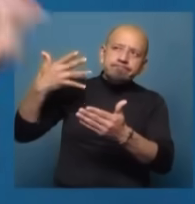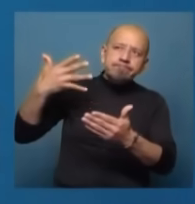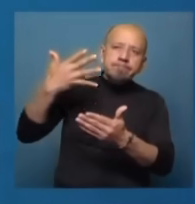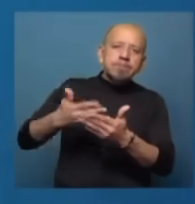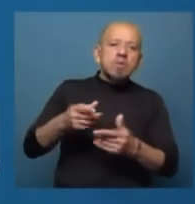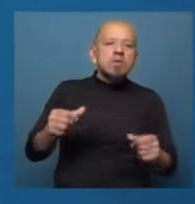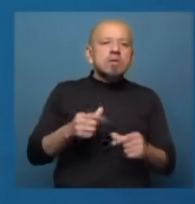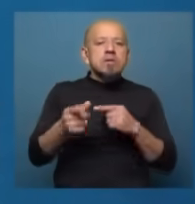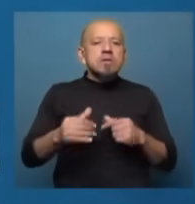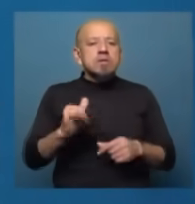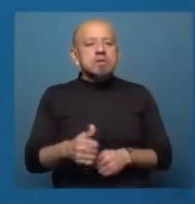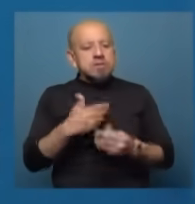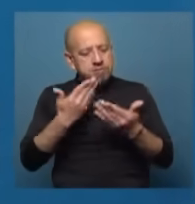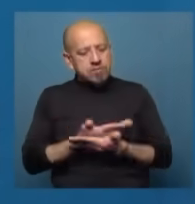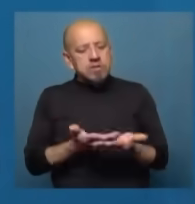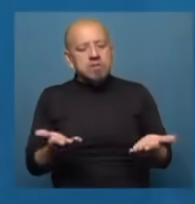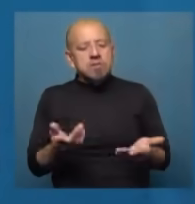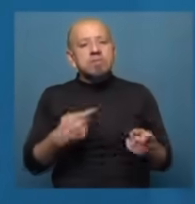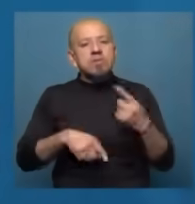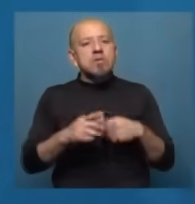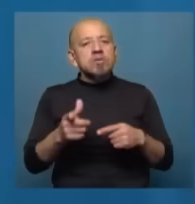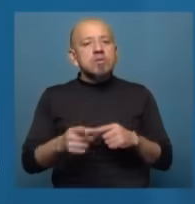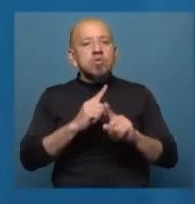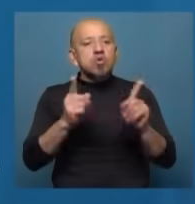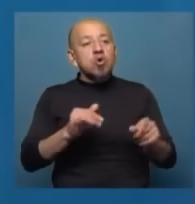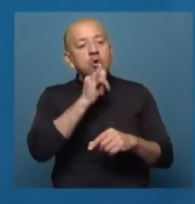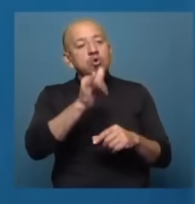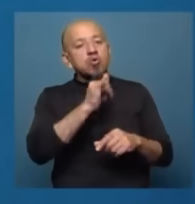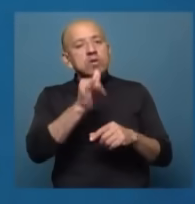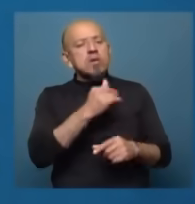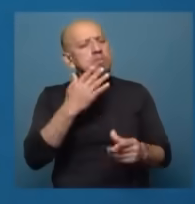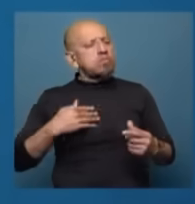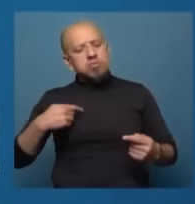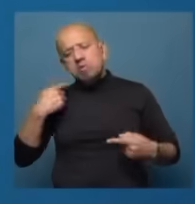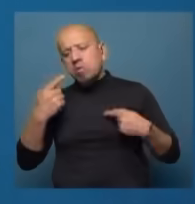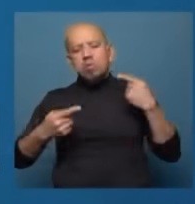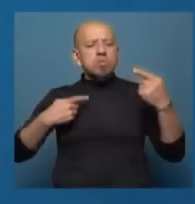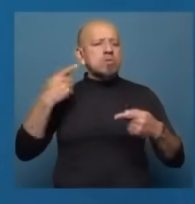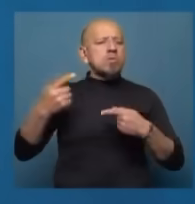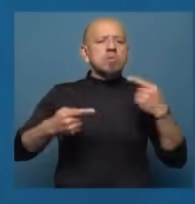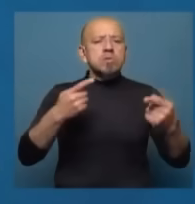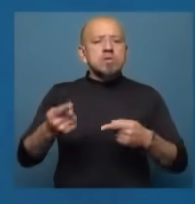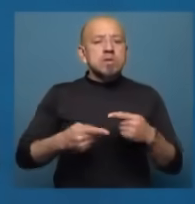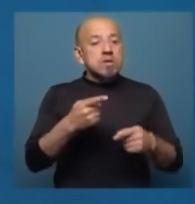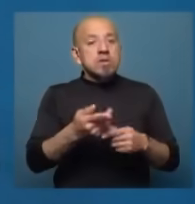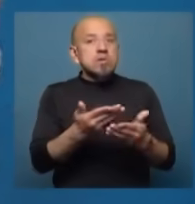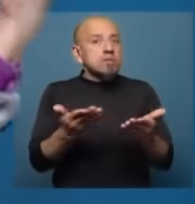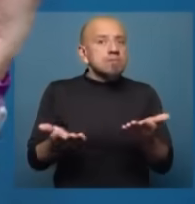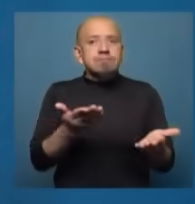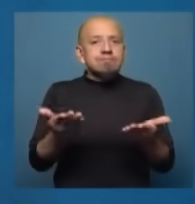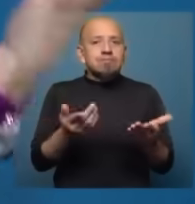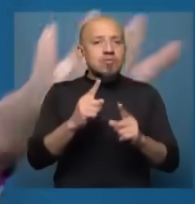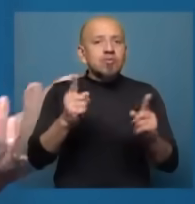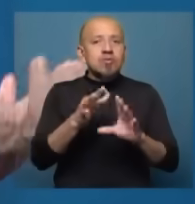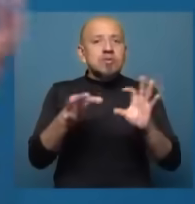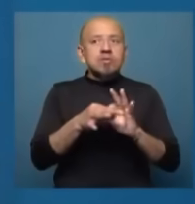Ya quedaron en evidencia pero sin embargo si vos nos lo contá y ponés el pecho y seguís como si nada ese nuevo acto se queda descontextualizado